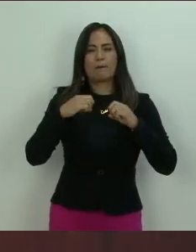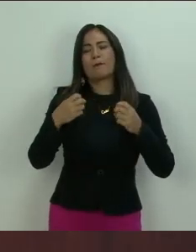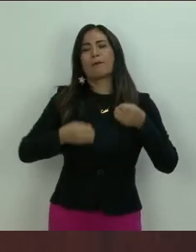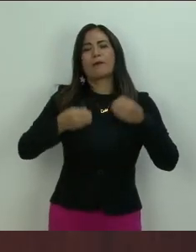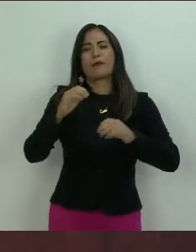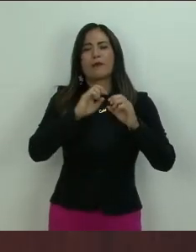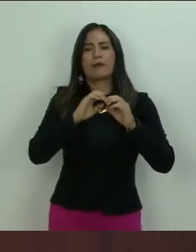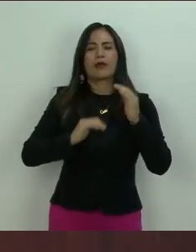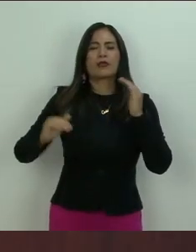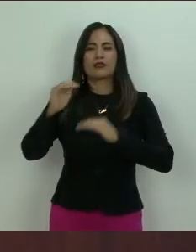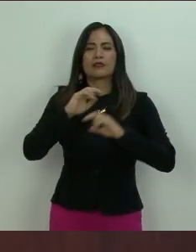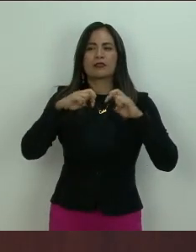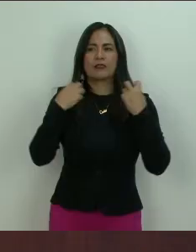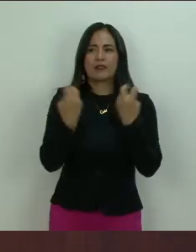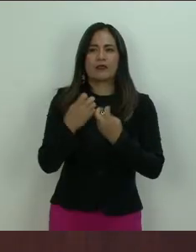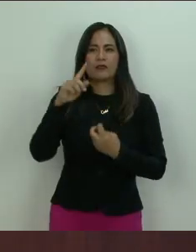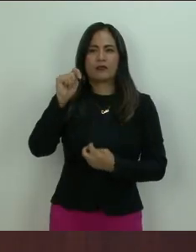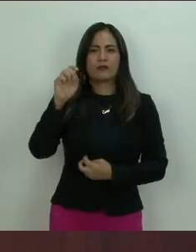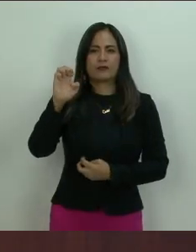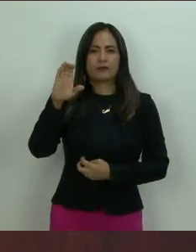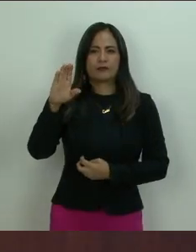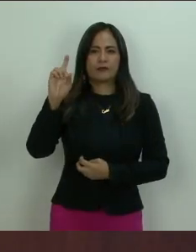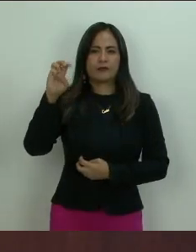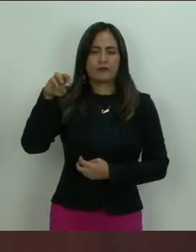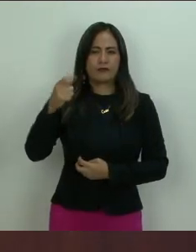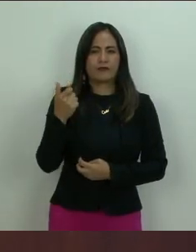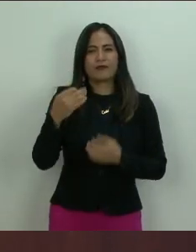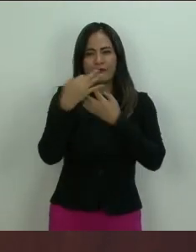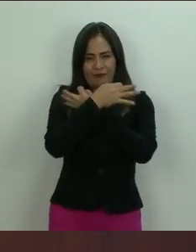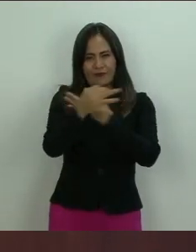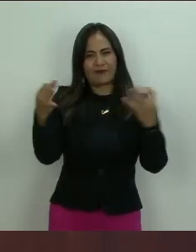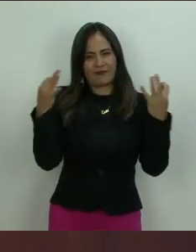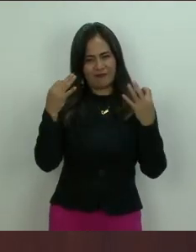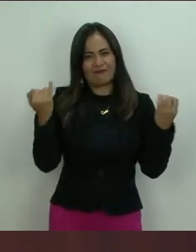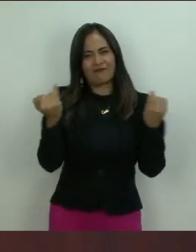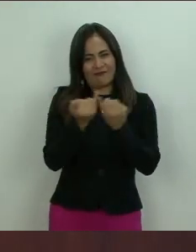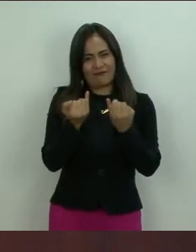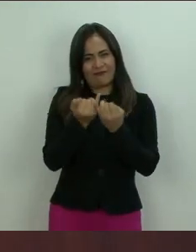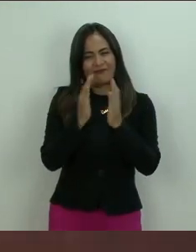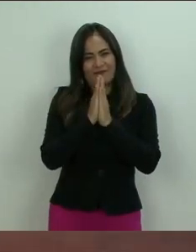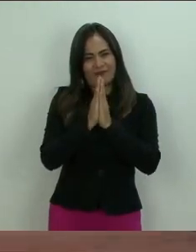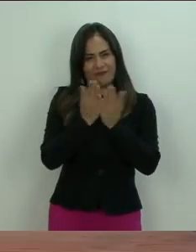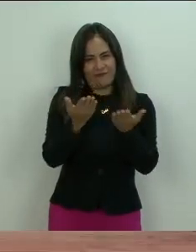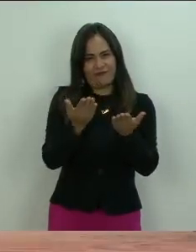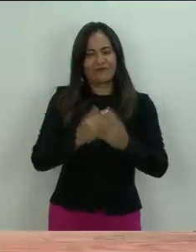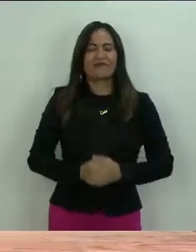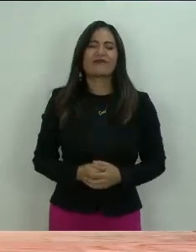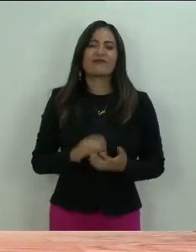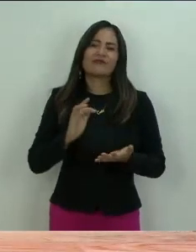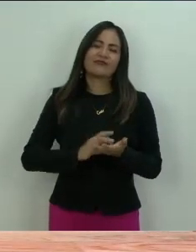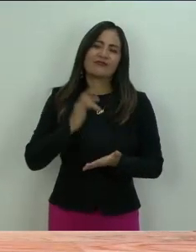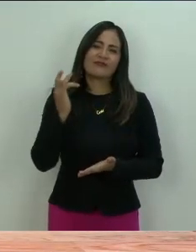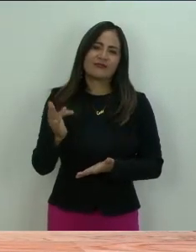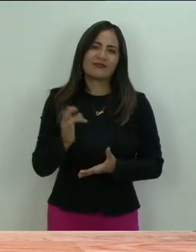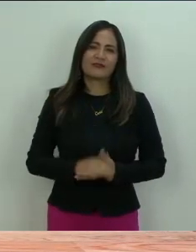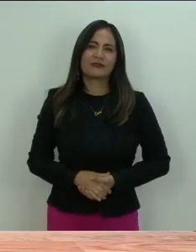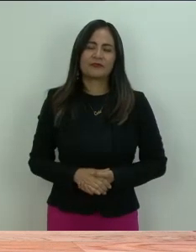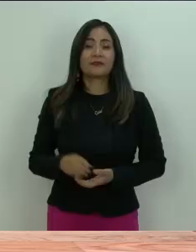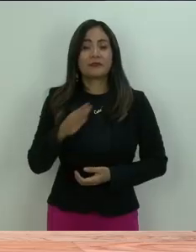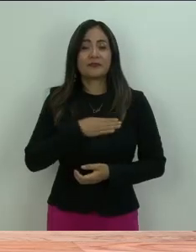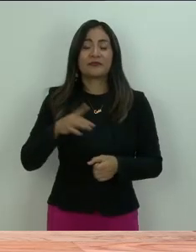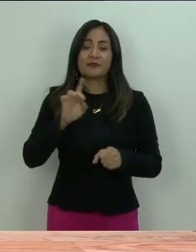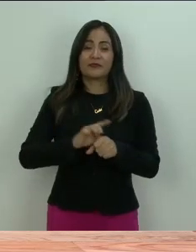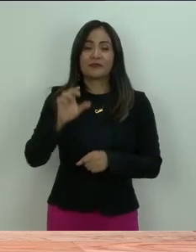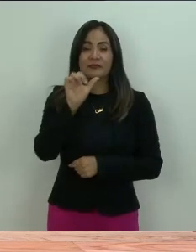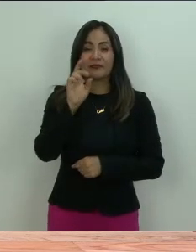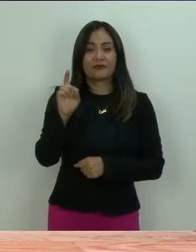Pleno del Tribunal Electoral de la Ciudad de México, quien también nos dirige un mensaje. Por favor. Muchas gracias. Buenos días,